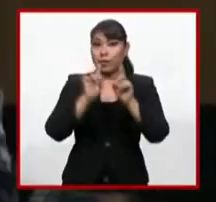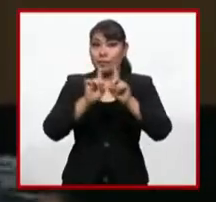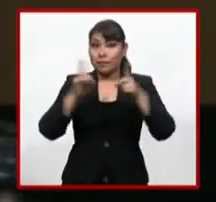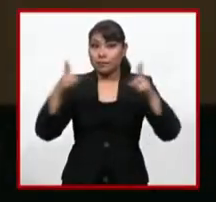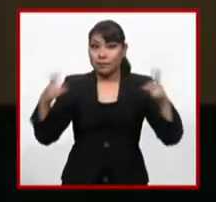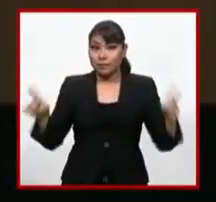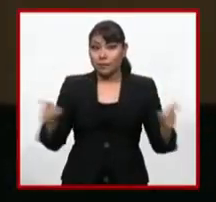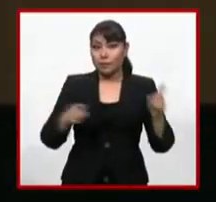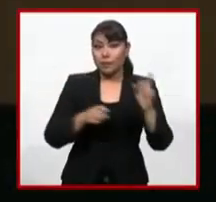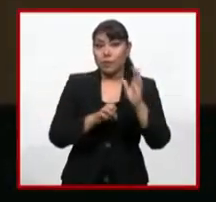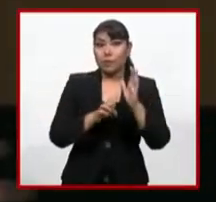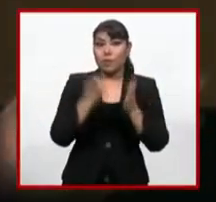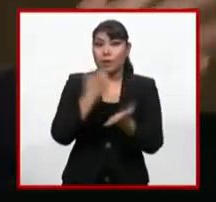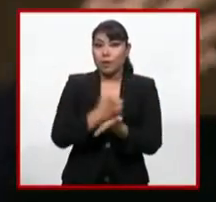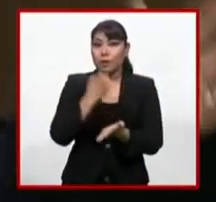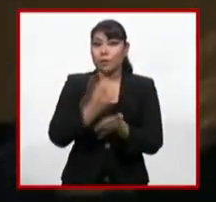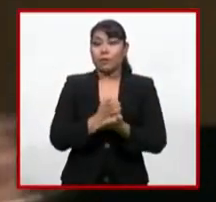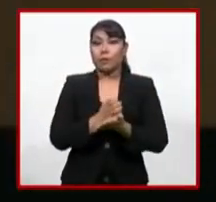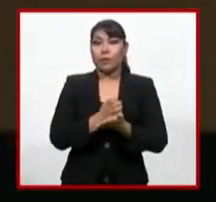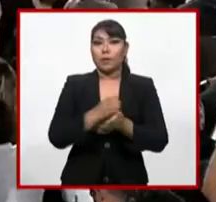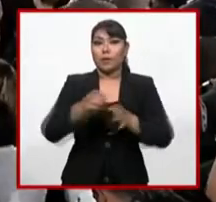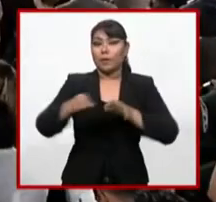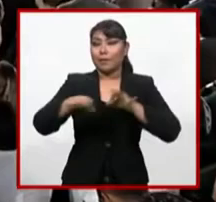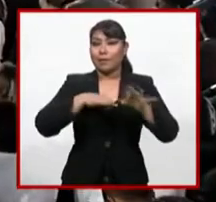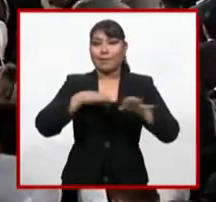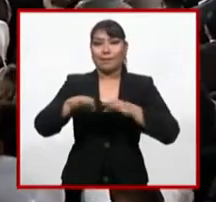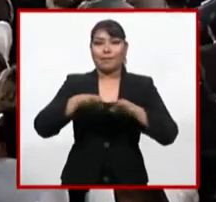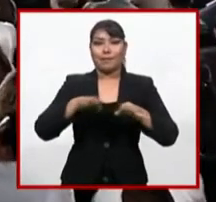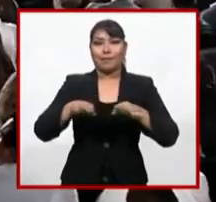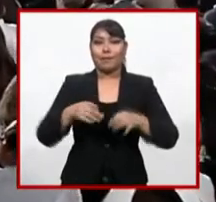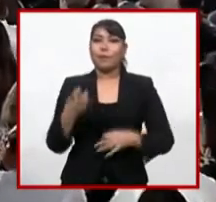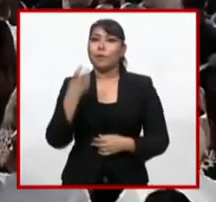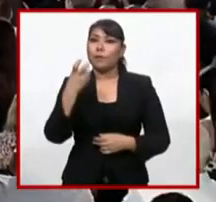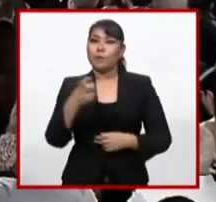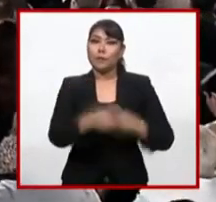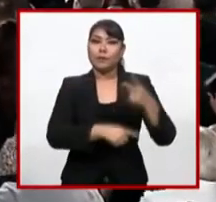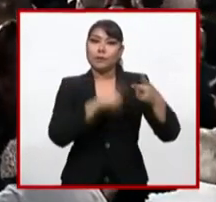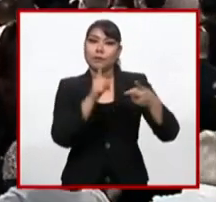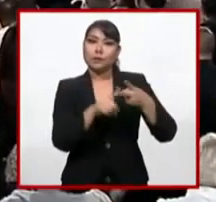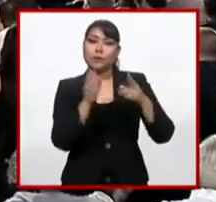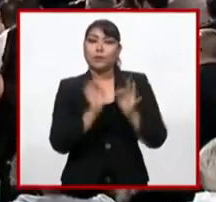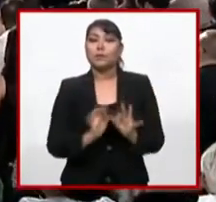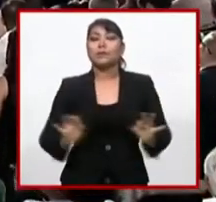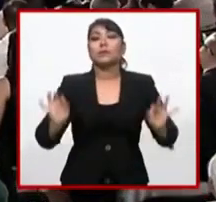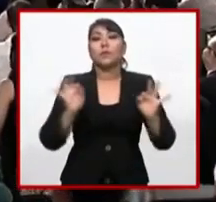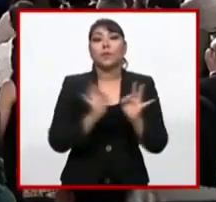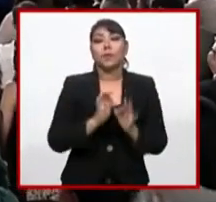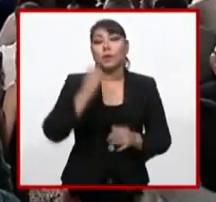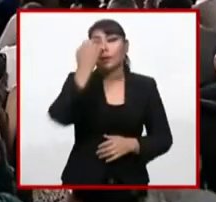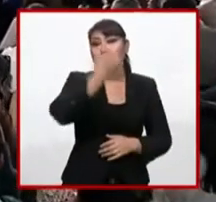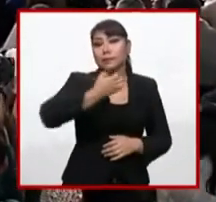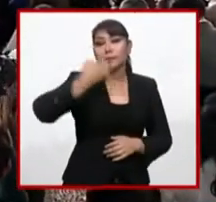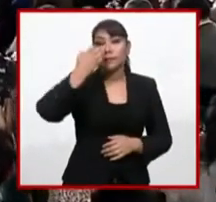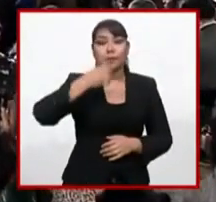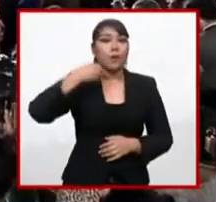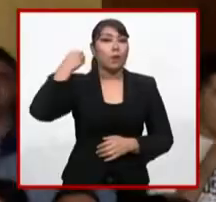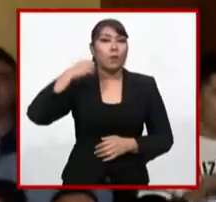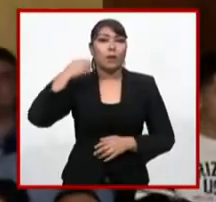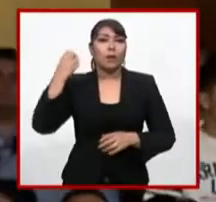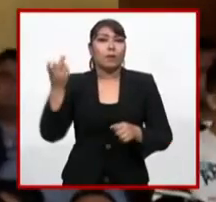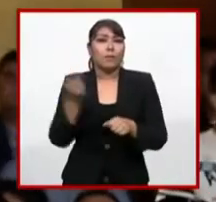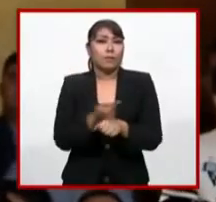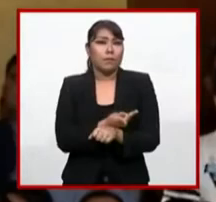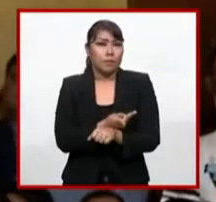económico y de empleos. Por eso en el segundo eje es importante evaluar lo que ha sucedido en Oaxaca. ¿Y qué ha